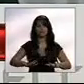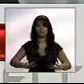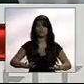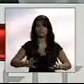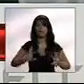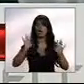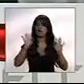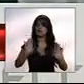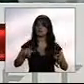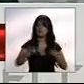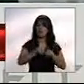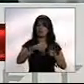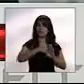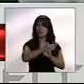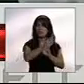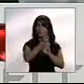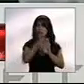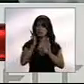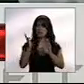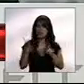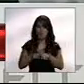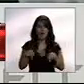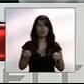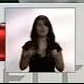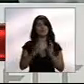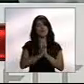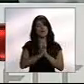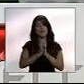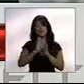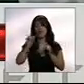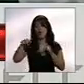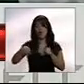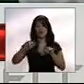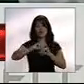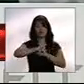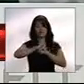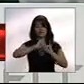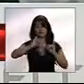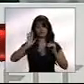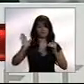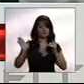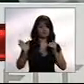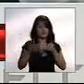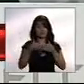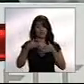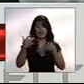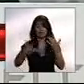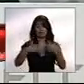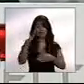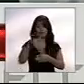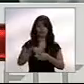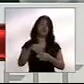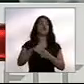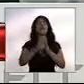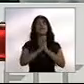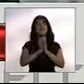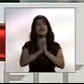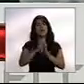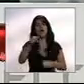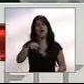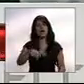ha transcurrido esta jornada, y al cierre de esta jornada, entonces, que el brillo